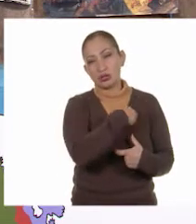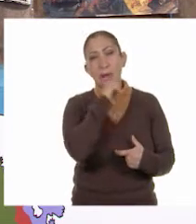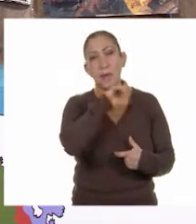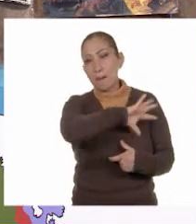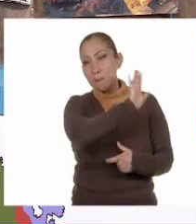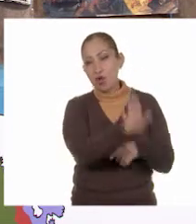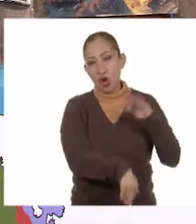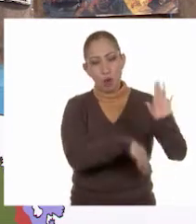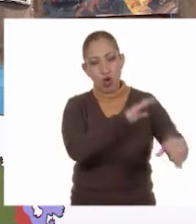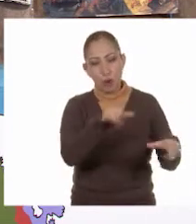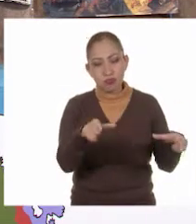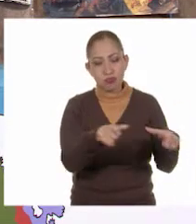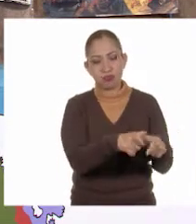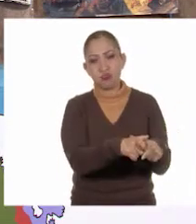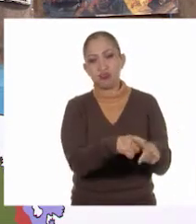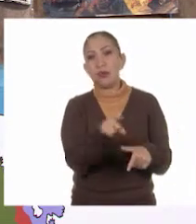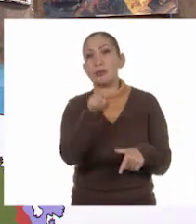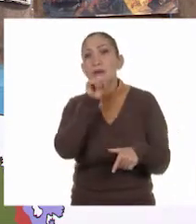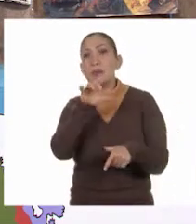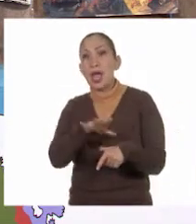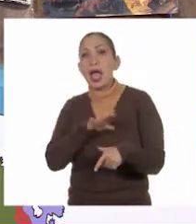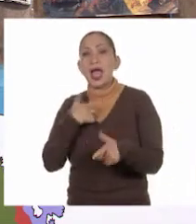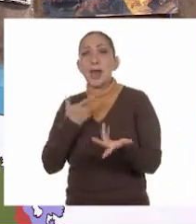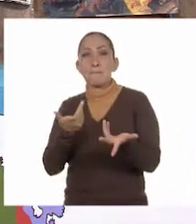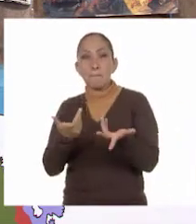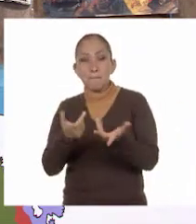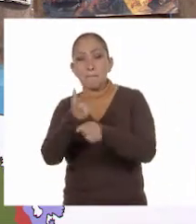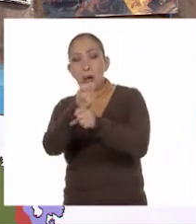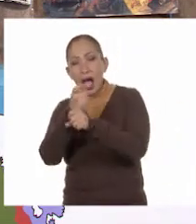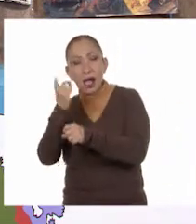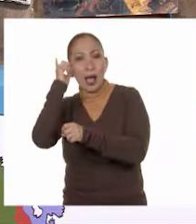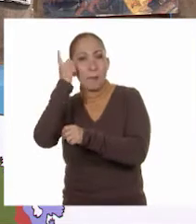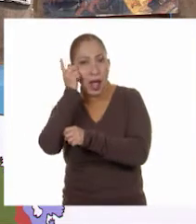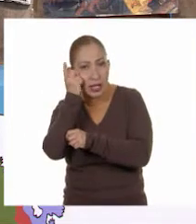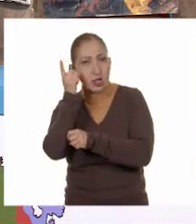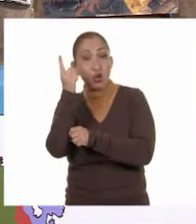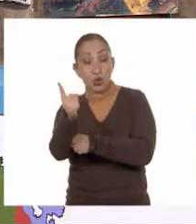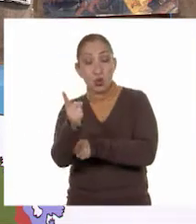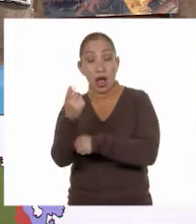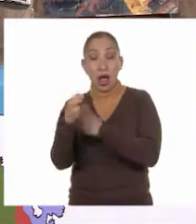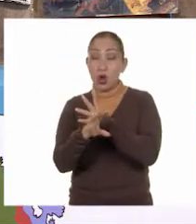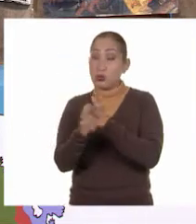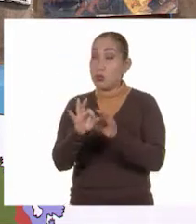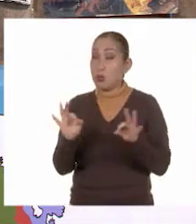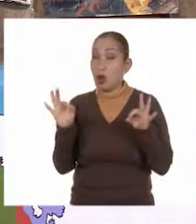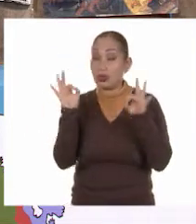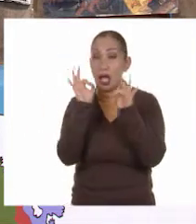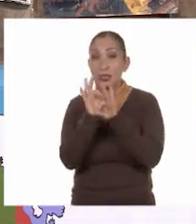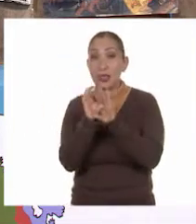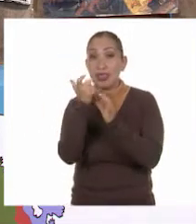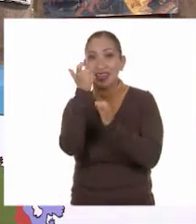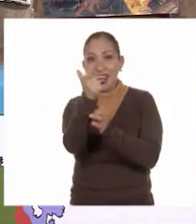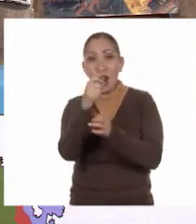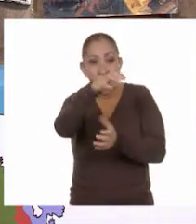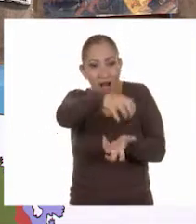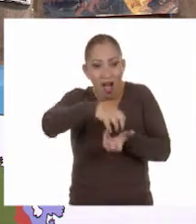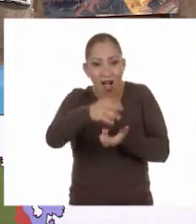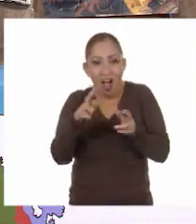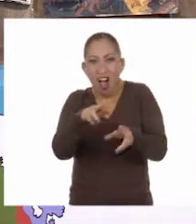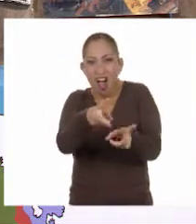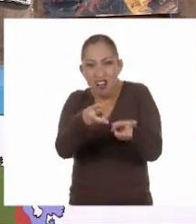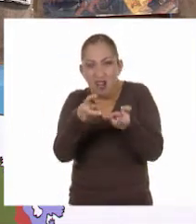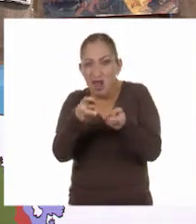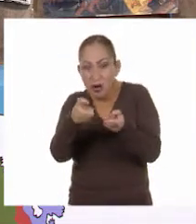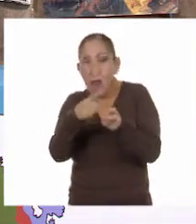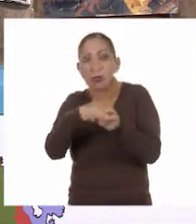españoles, además de que perdieron piezas de artillería, caballos y una parte muy importante del botín que habían logrado reunir